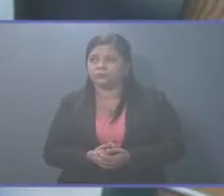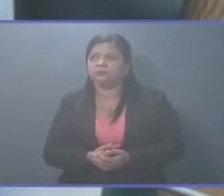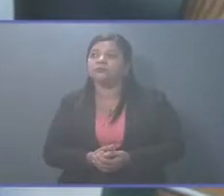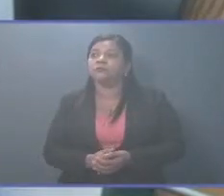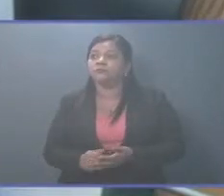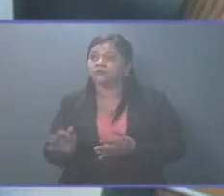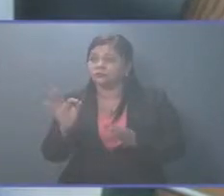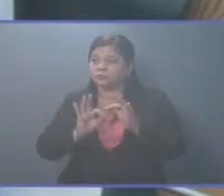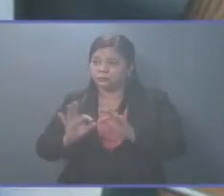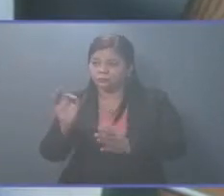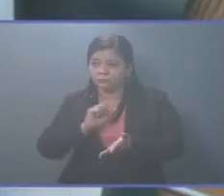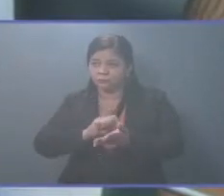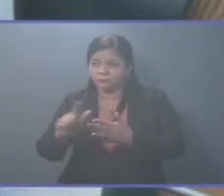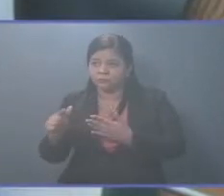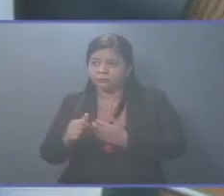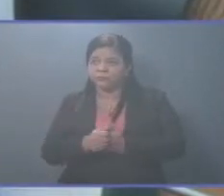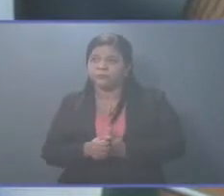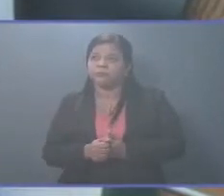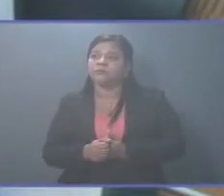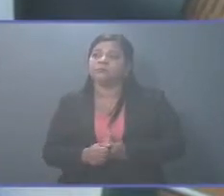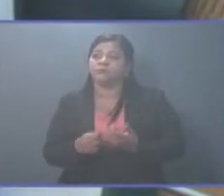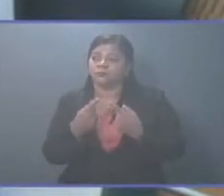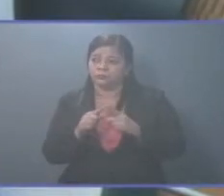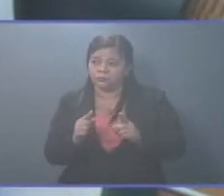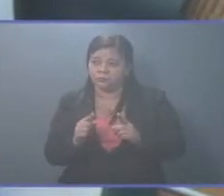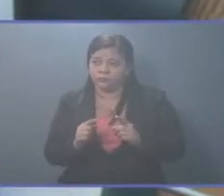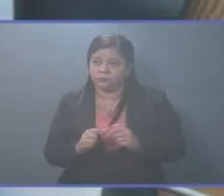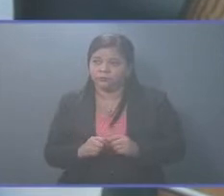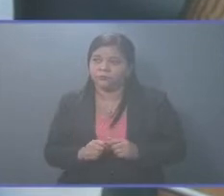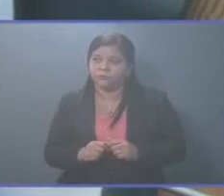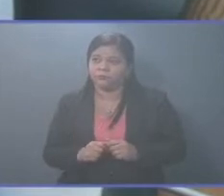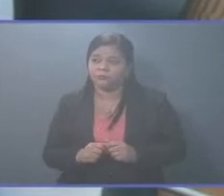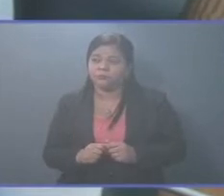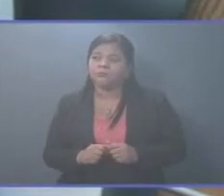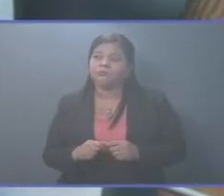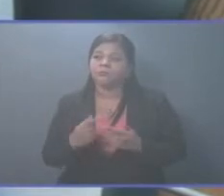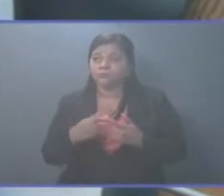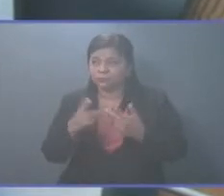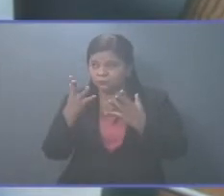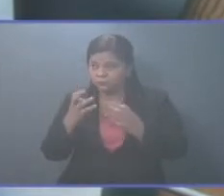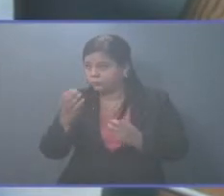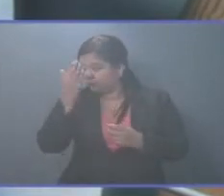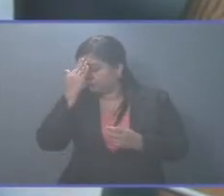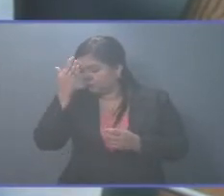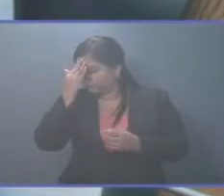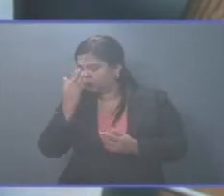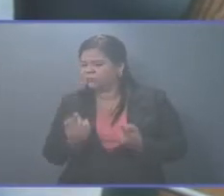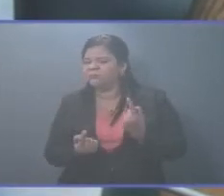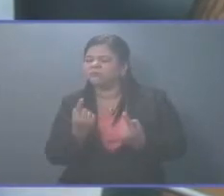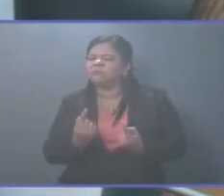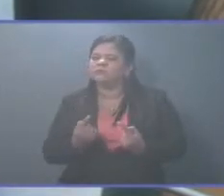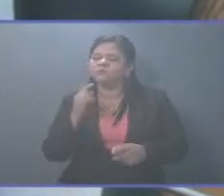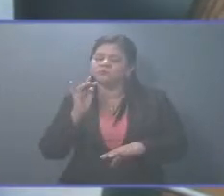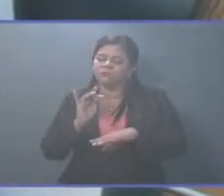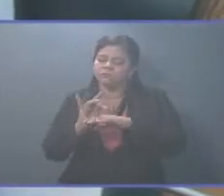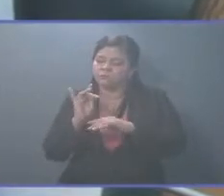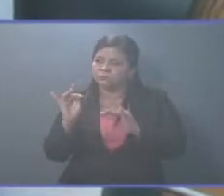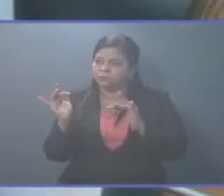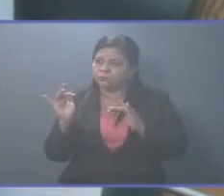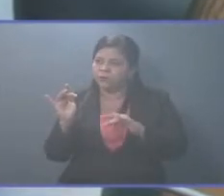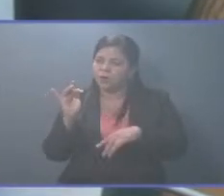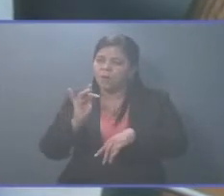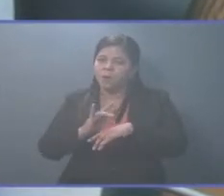Que debe de ser lo primero que debe de hacerse. Entonces quisiera saber cuál ha sido el contacto que ustedes han tomado con